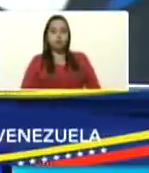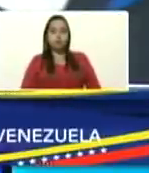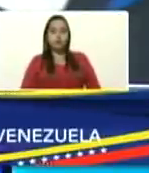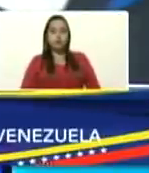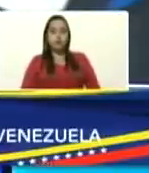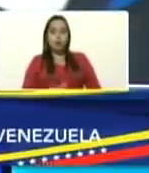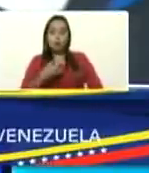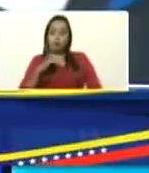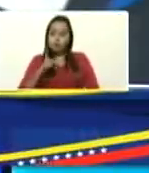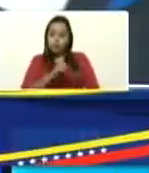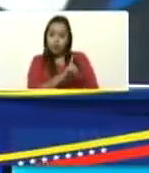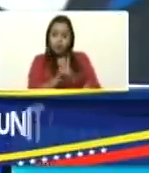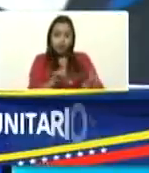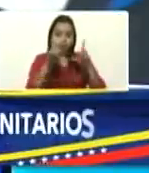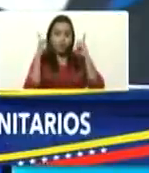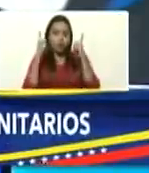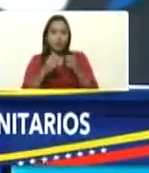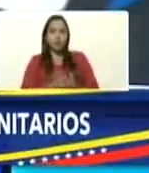Guaira,